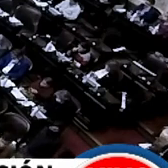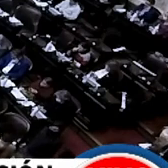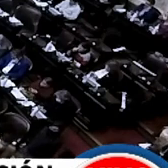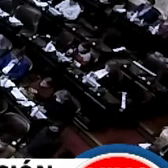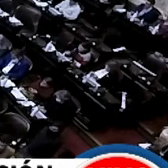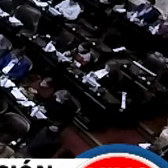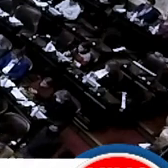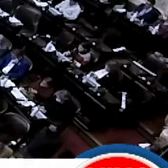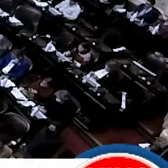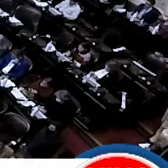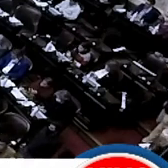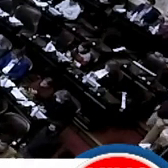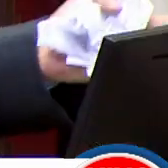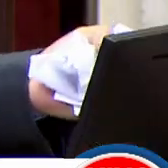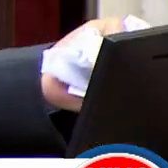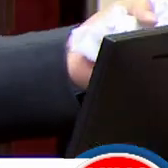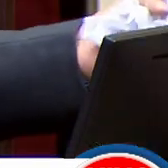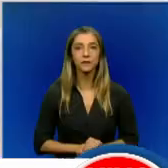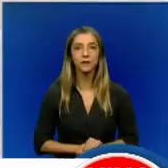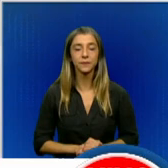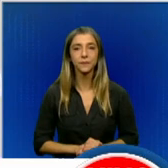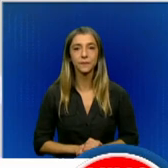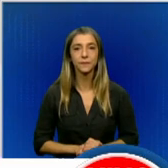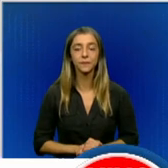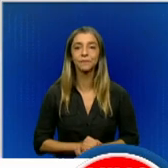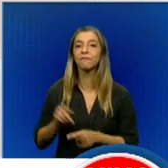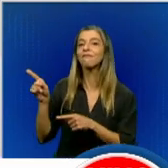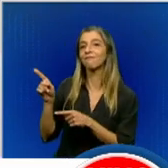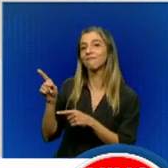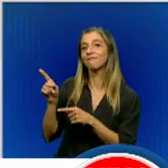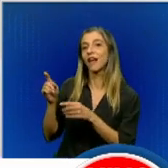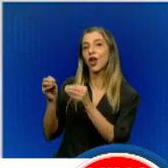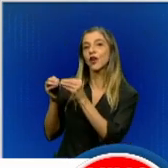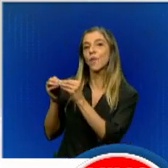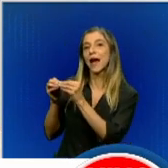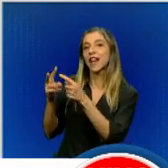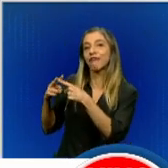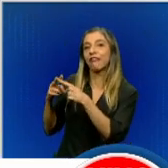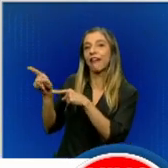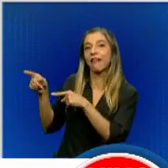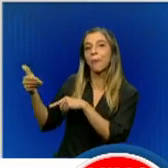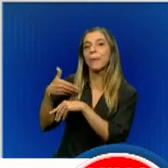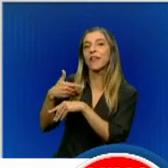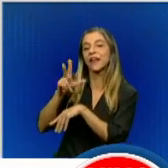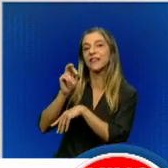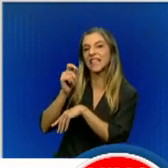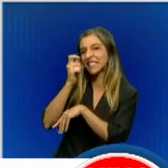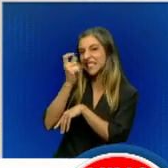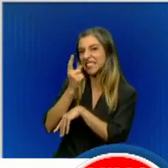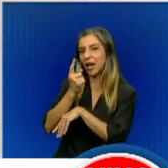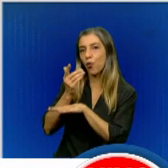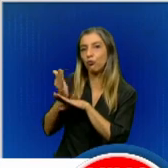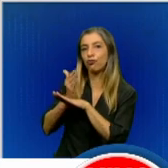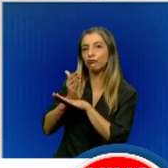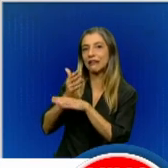d acá los chicos de la técnica en 30 segundos antes de votar para habilitar el